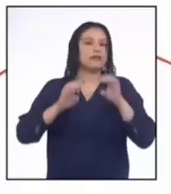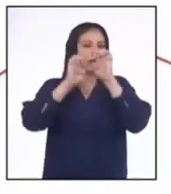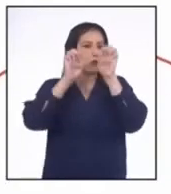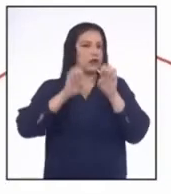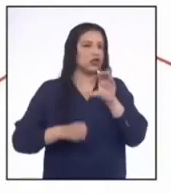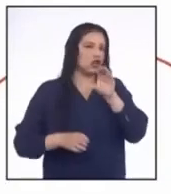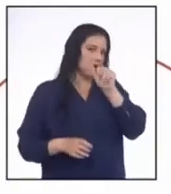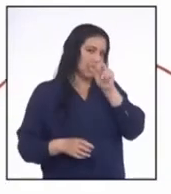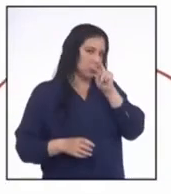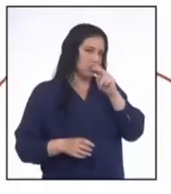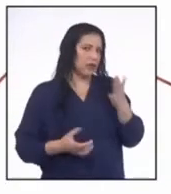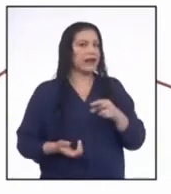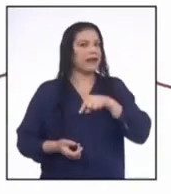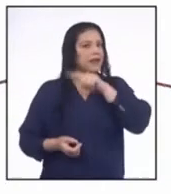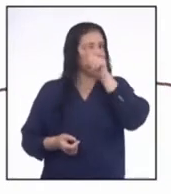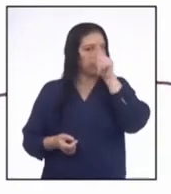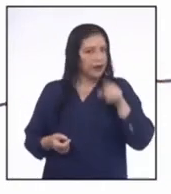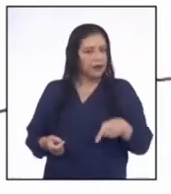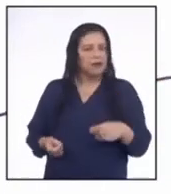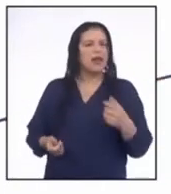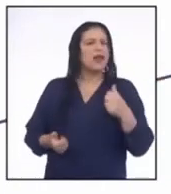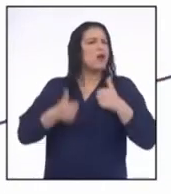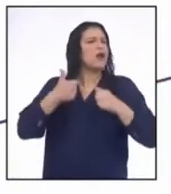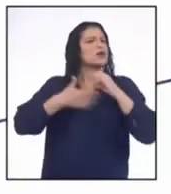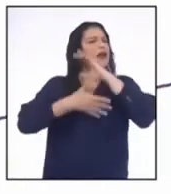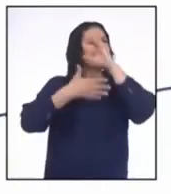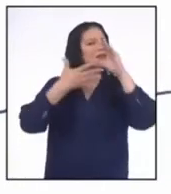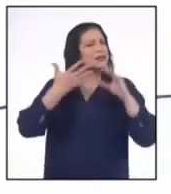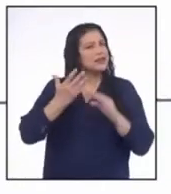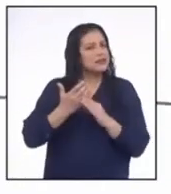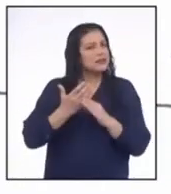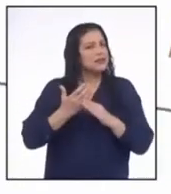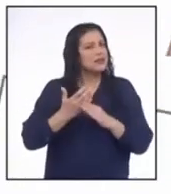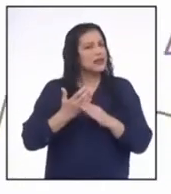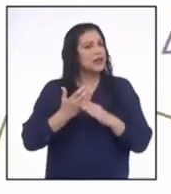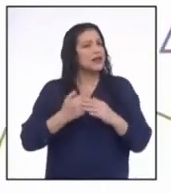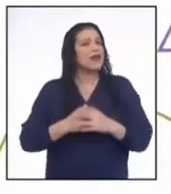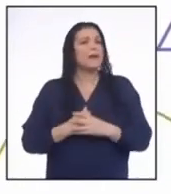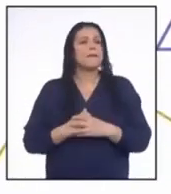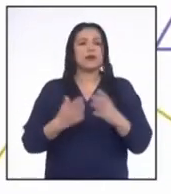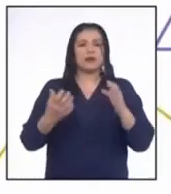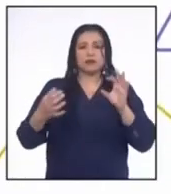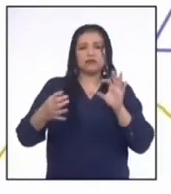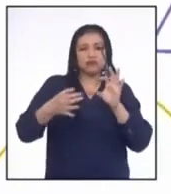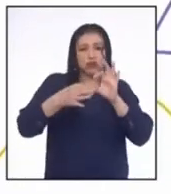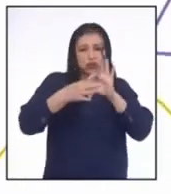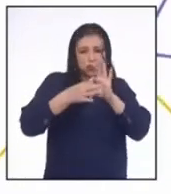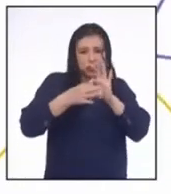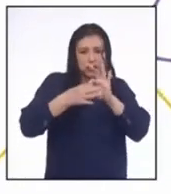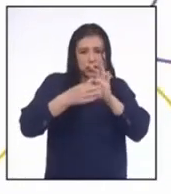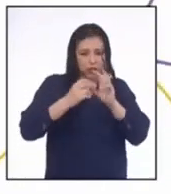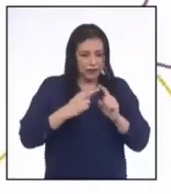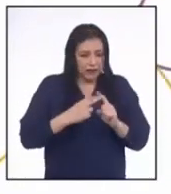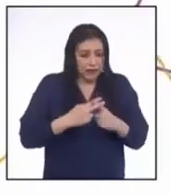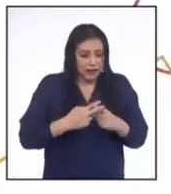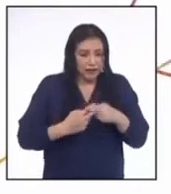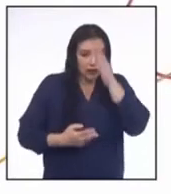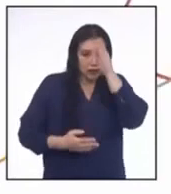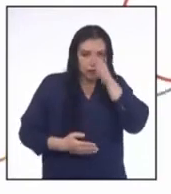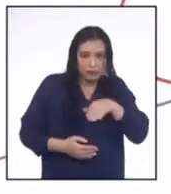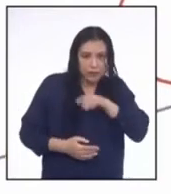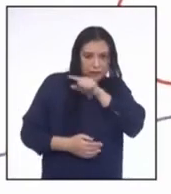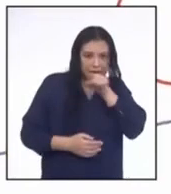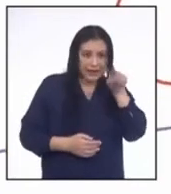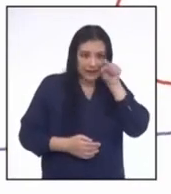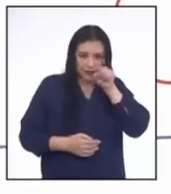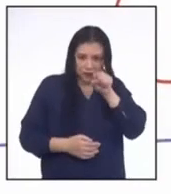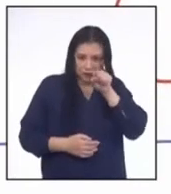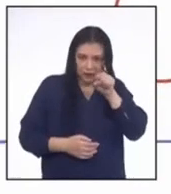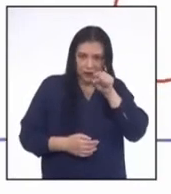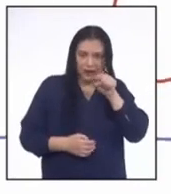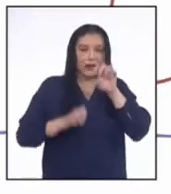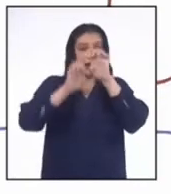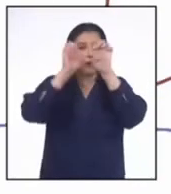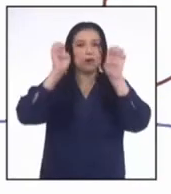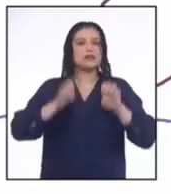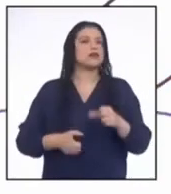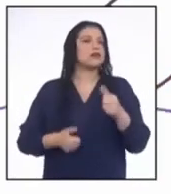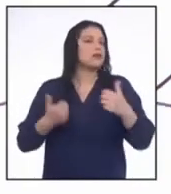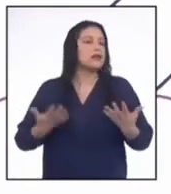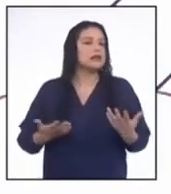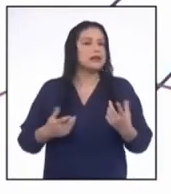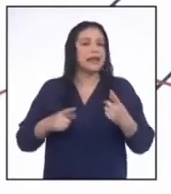canónica de la parábola. Se caracteriza porque su vértice coincide con el origen de las coordenadas. Su ecuación